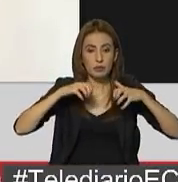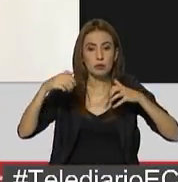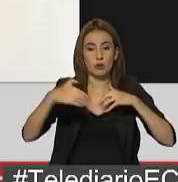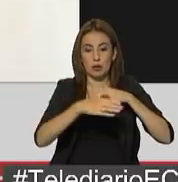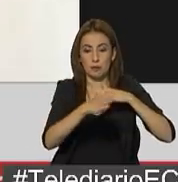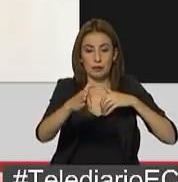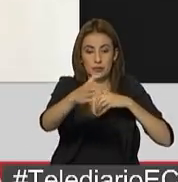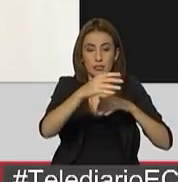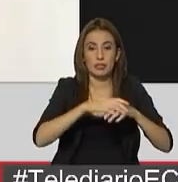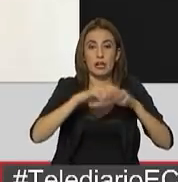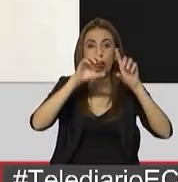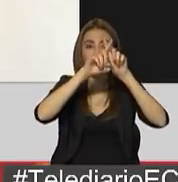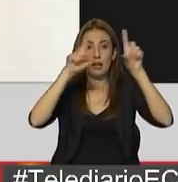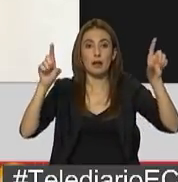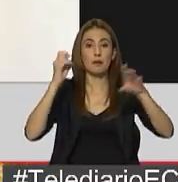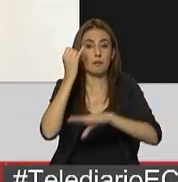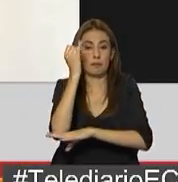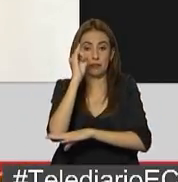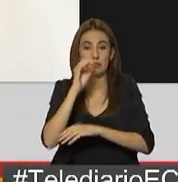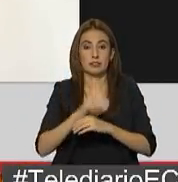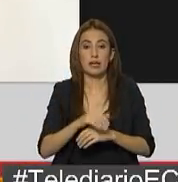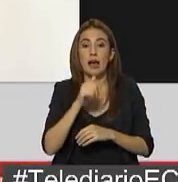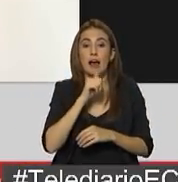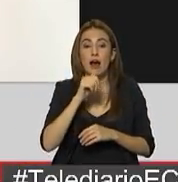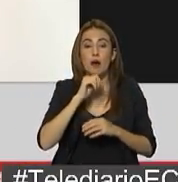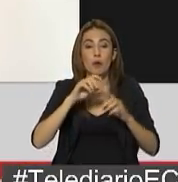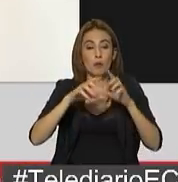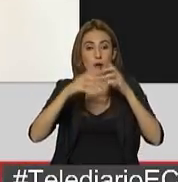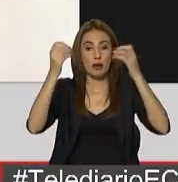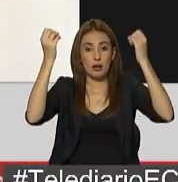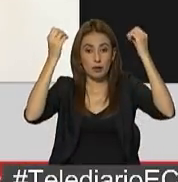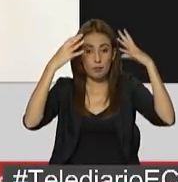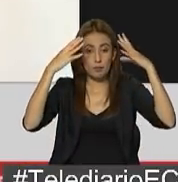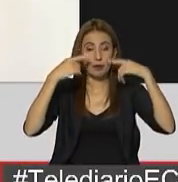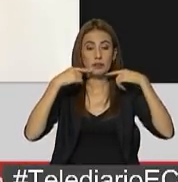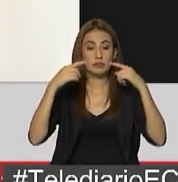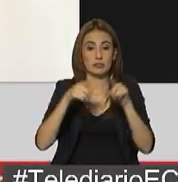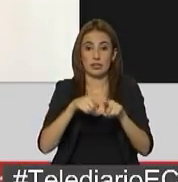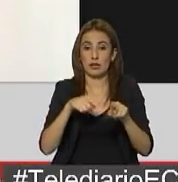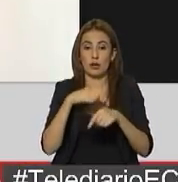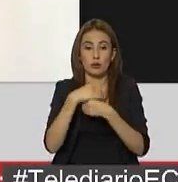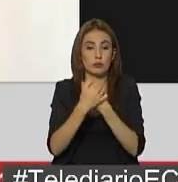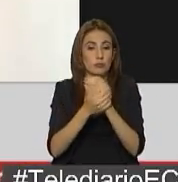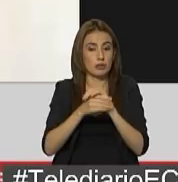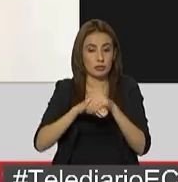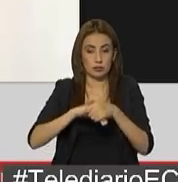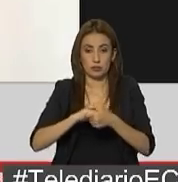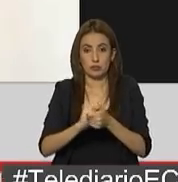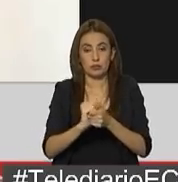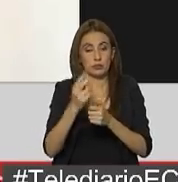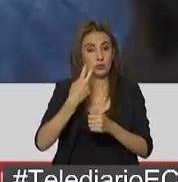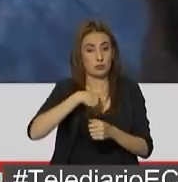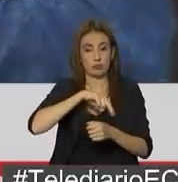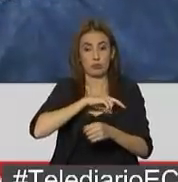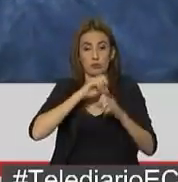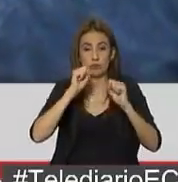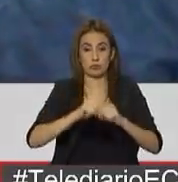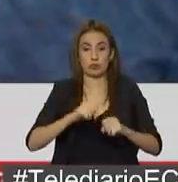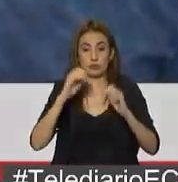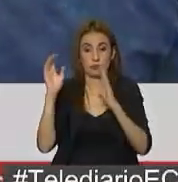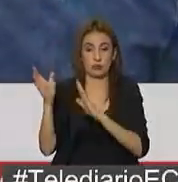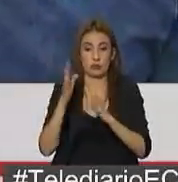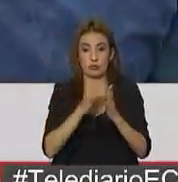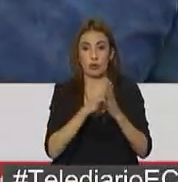la industria y los servicios son para nosotros. Aprovechémoslo y consumamos lo nuestro. Cuando vaya